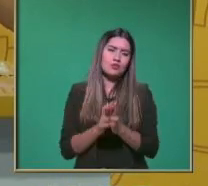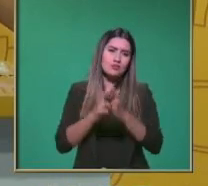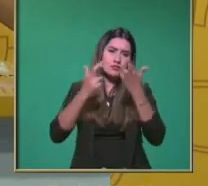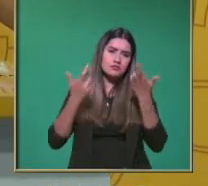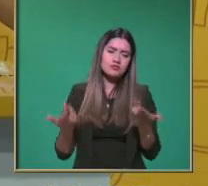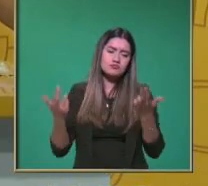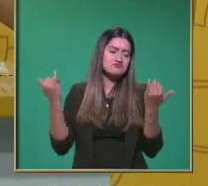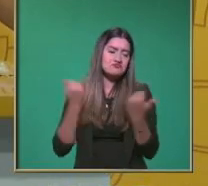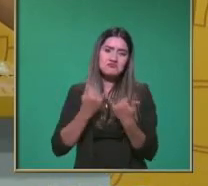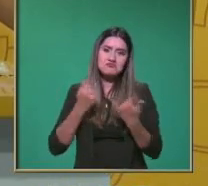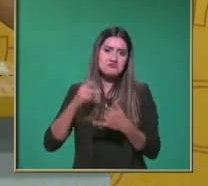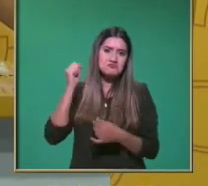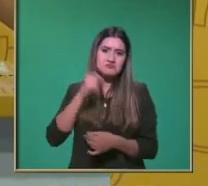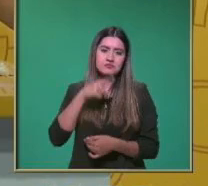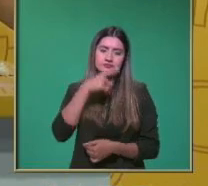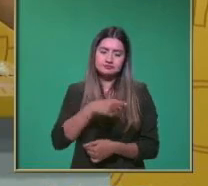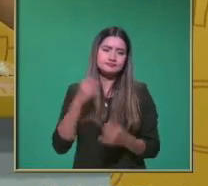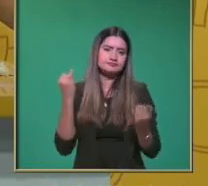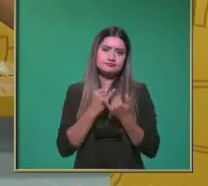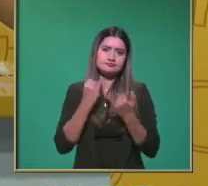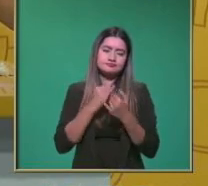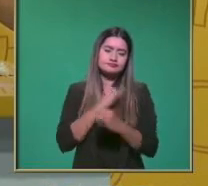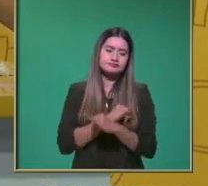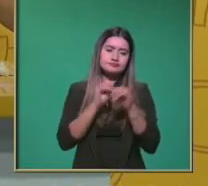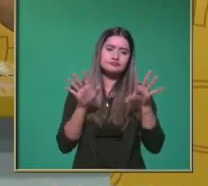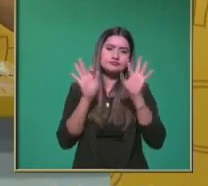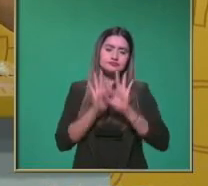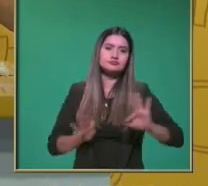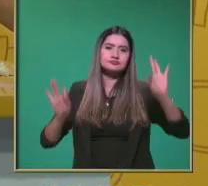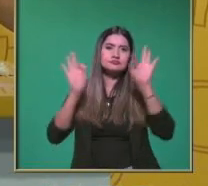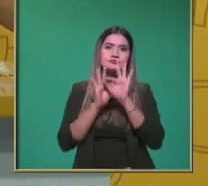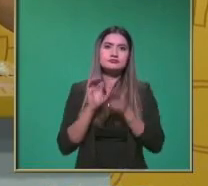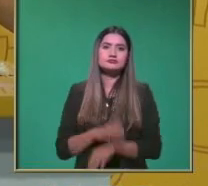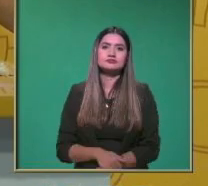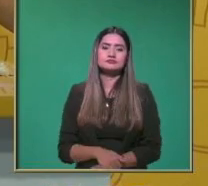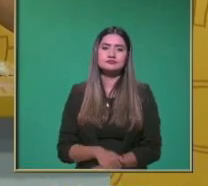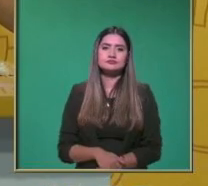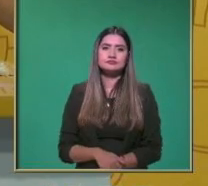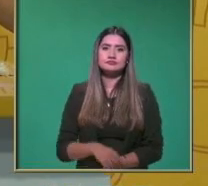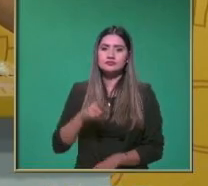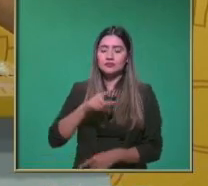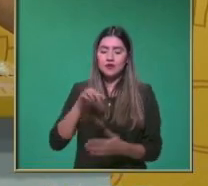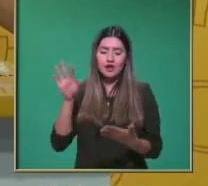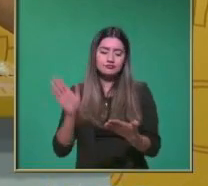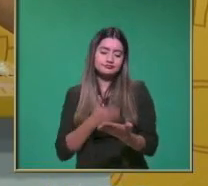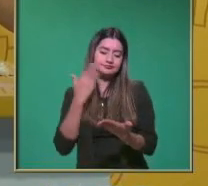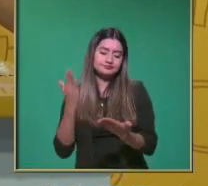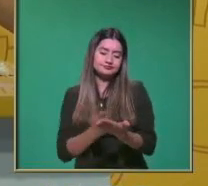incluso hay revistas que tienen reportajes. Pero vamos a tratar de buscar uno en nuestro libro de lecturas para